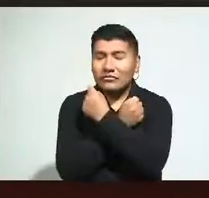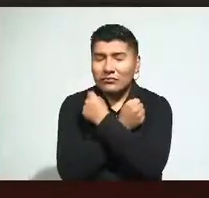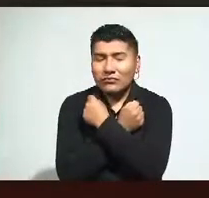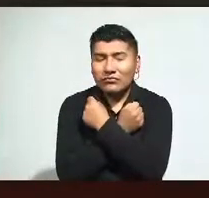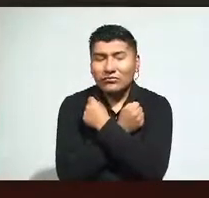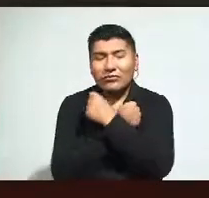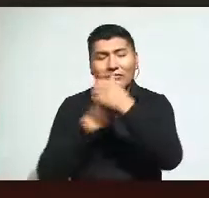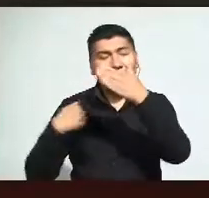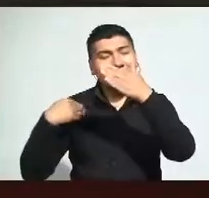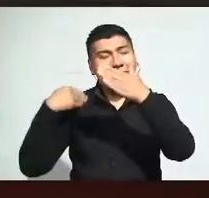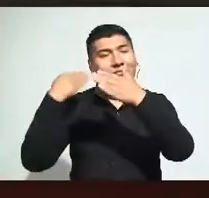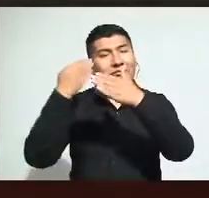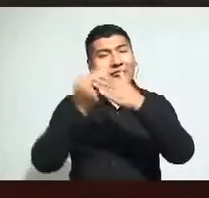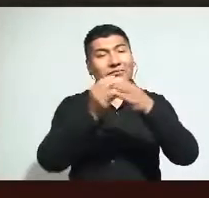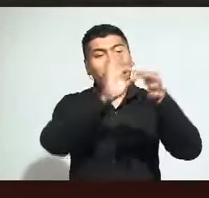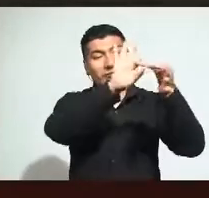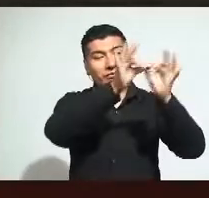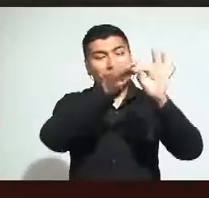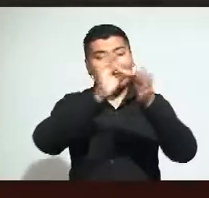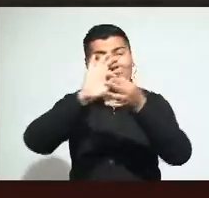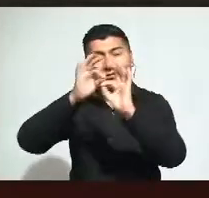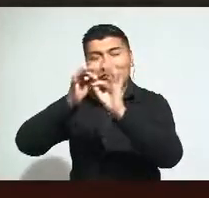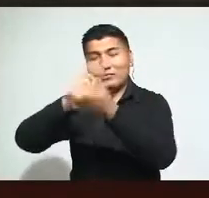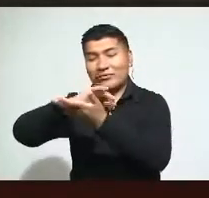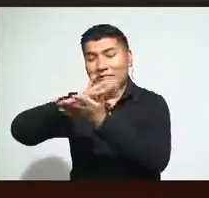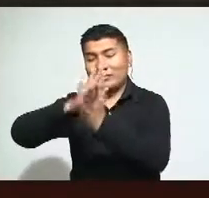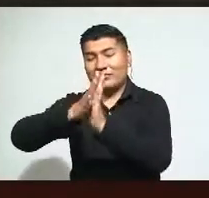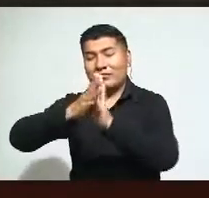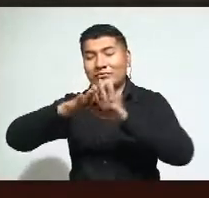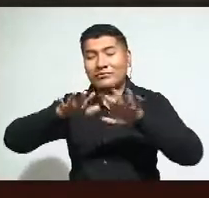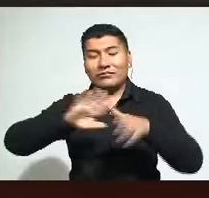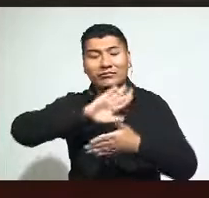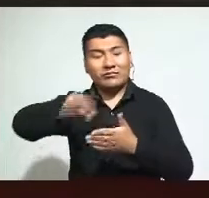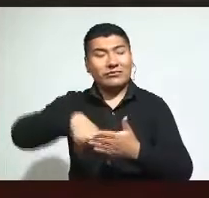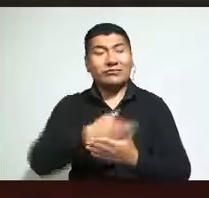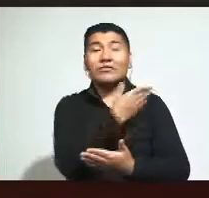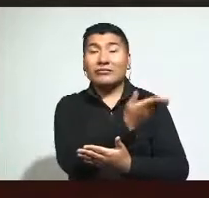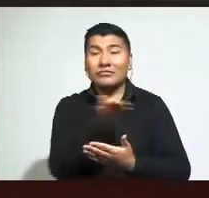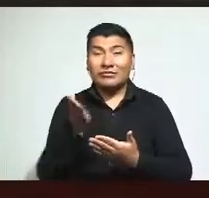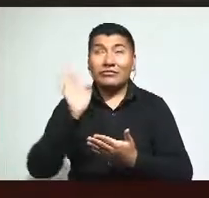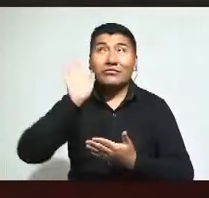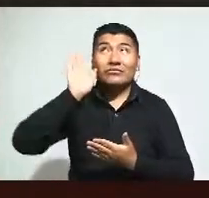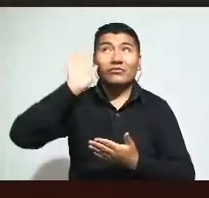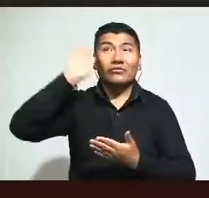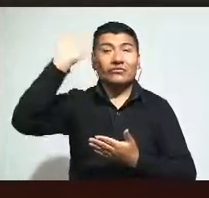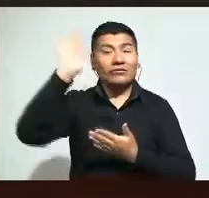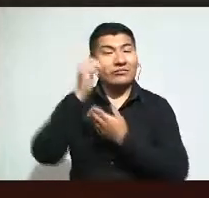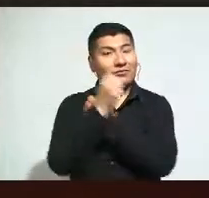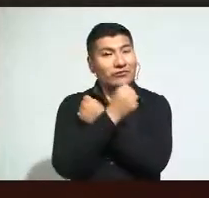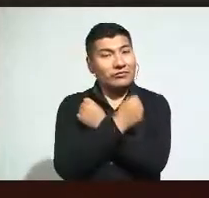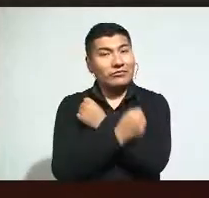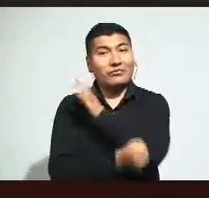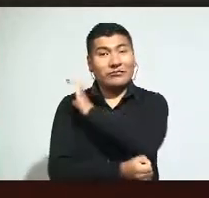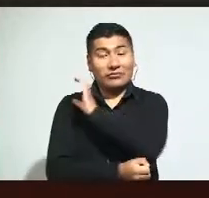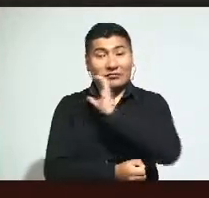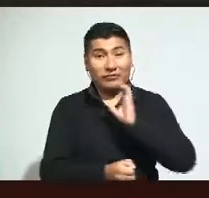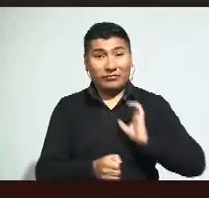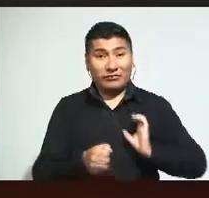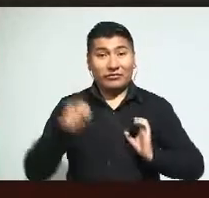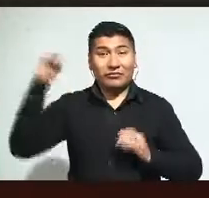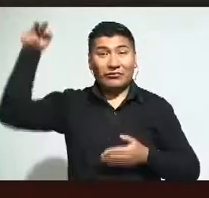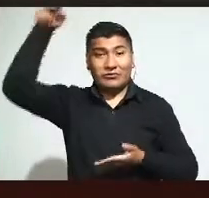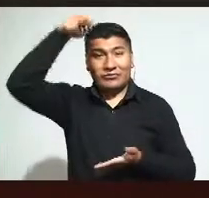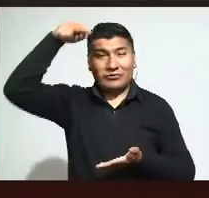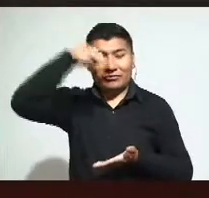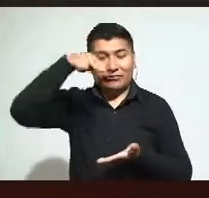de alcanzar y restaurar todas las cosas por este amor cristo abajo hasta